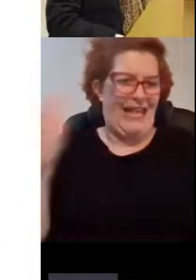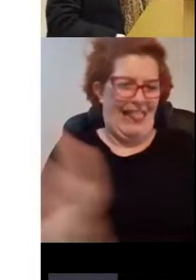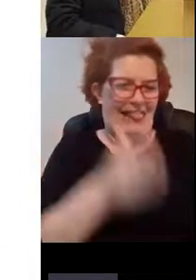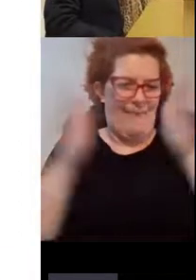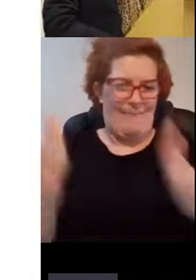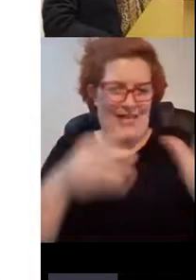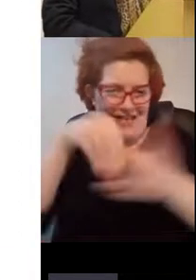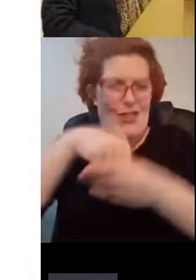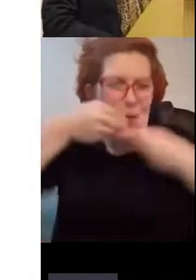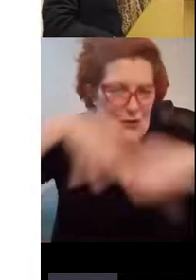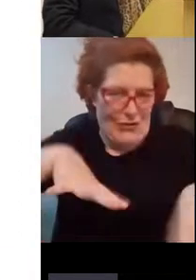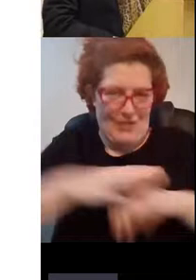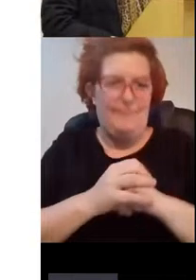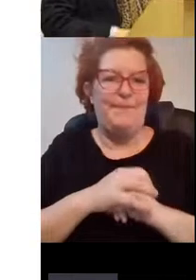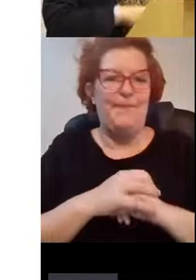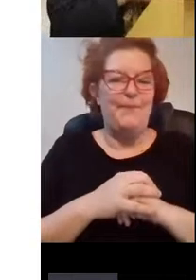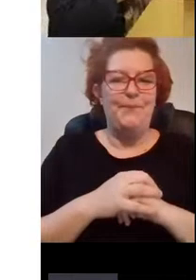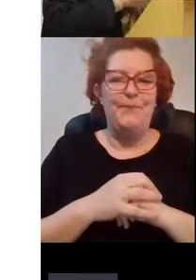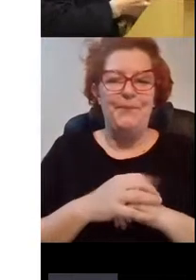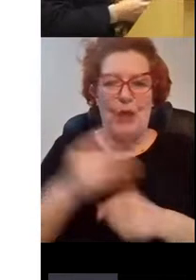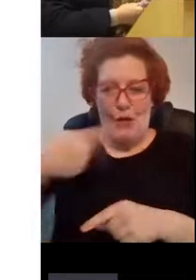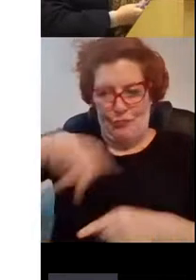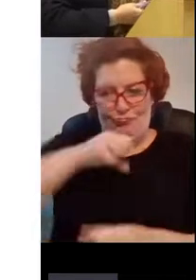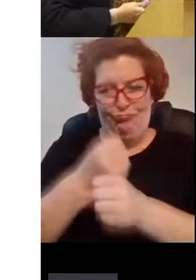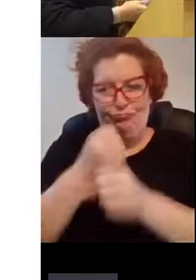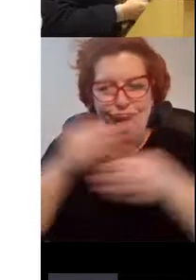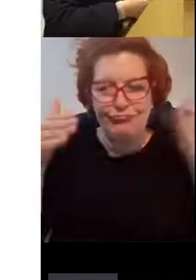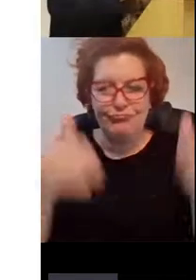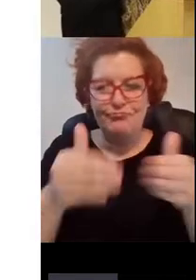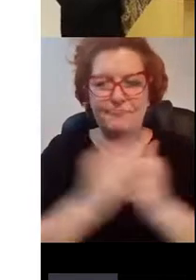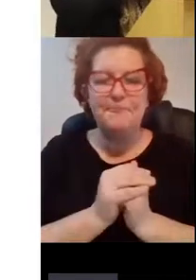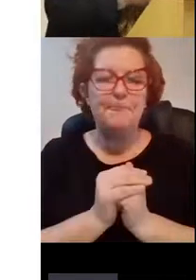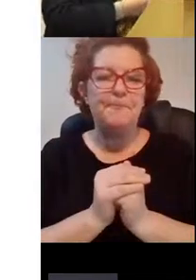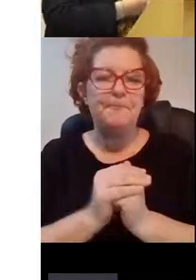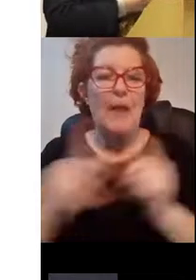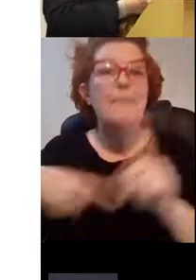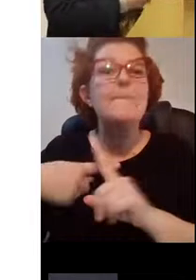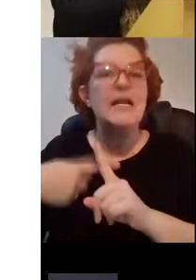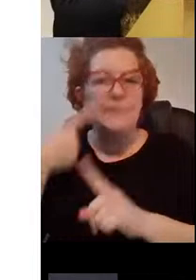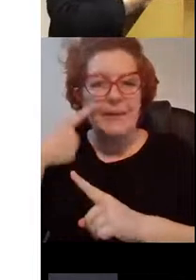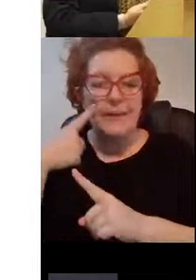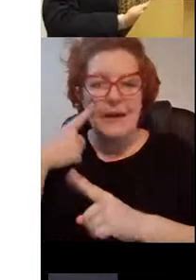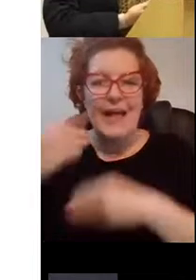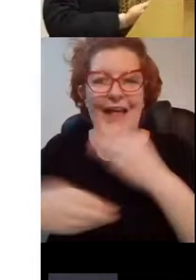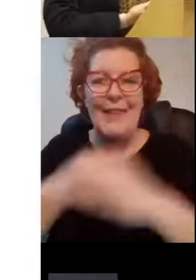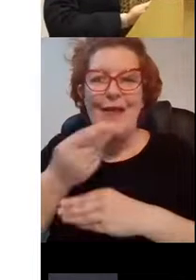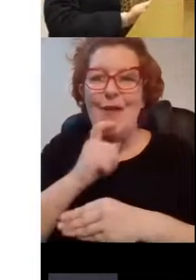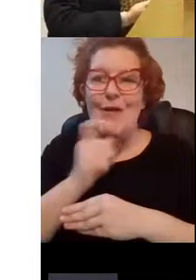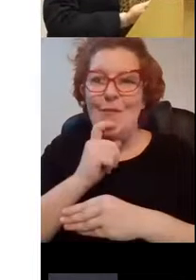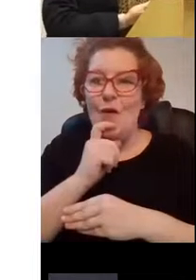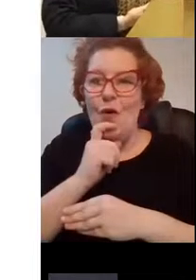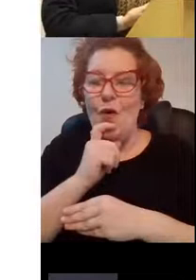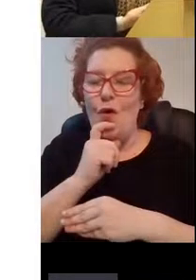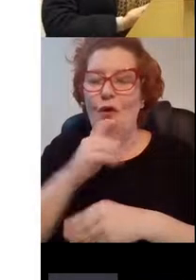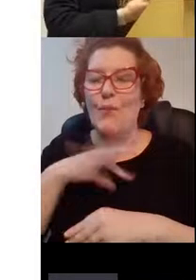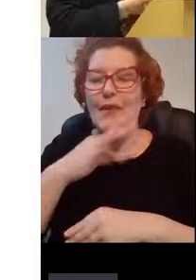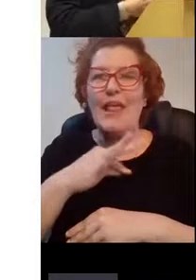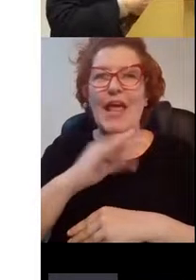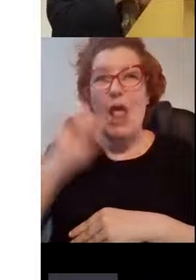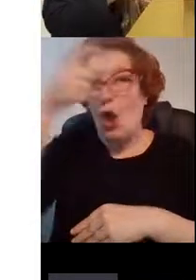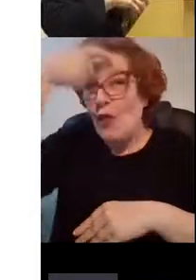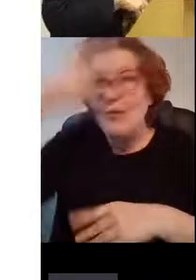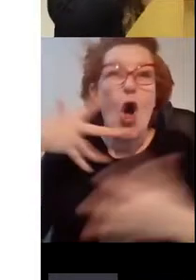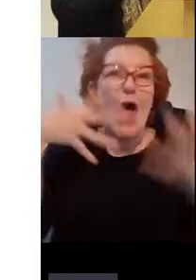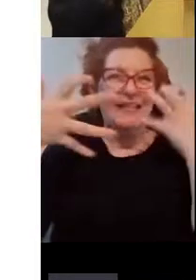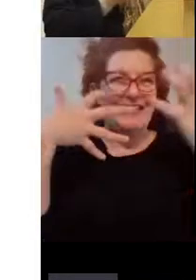con las que estamos trabajando. Además, fijar esa comprensión de los conceptos estéticos y